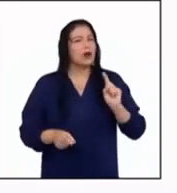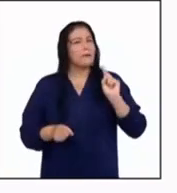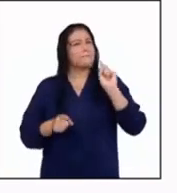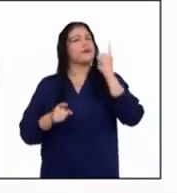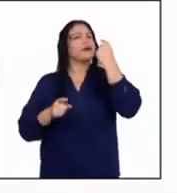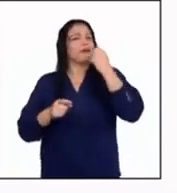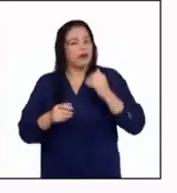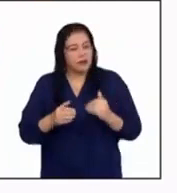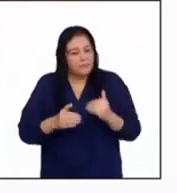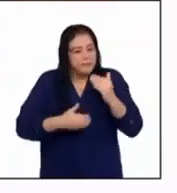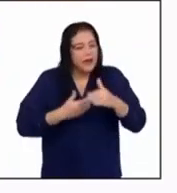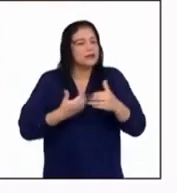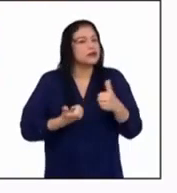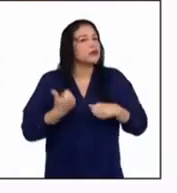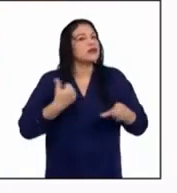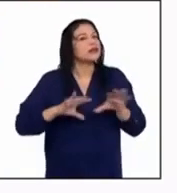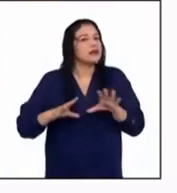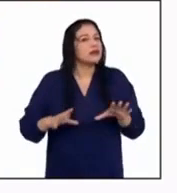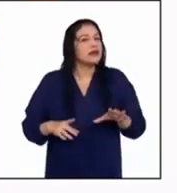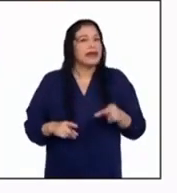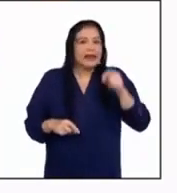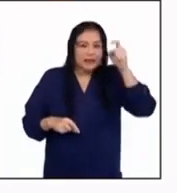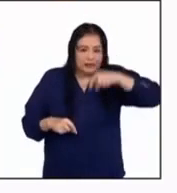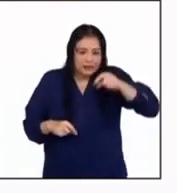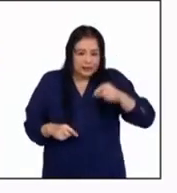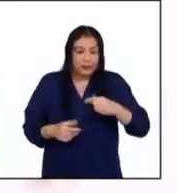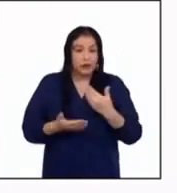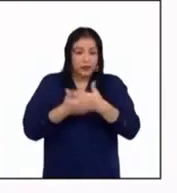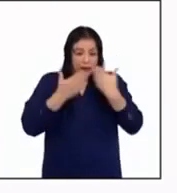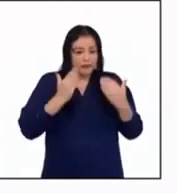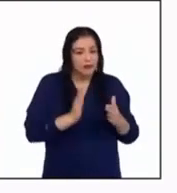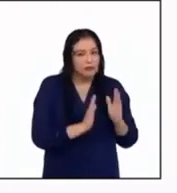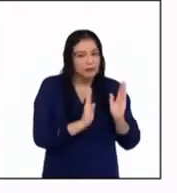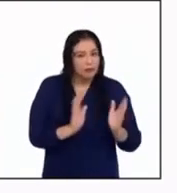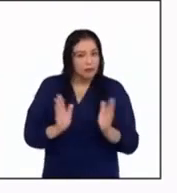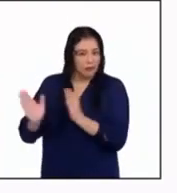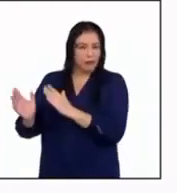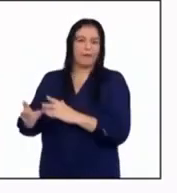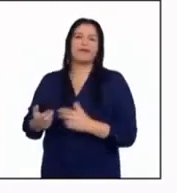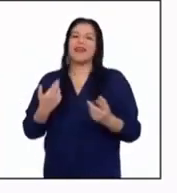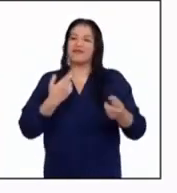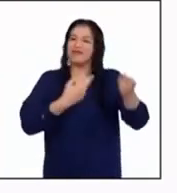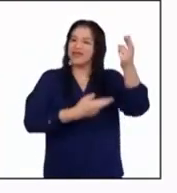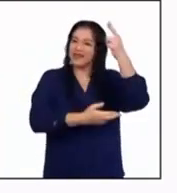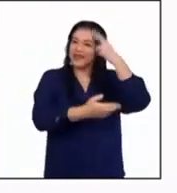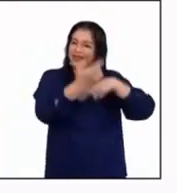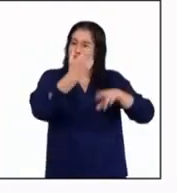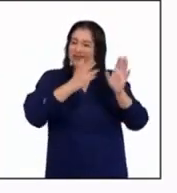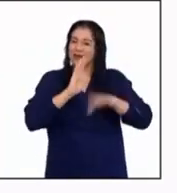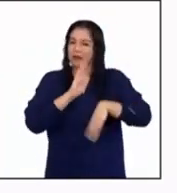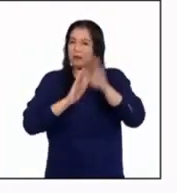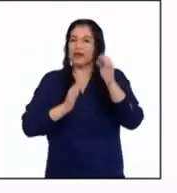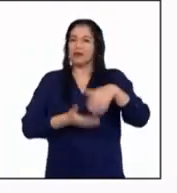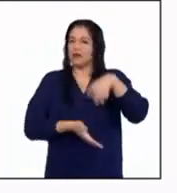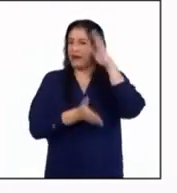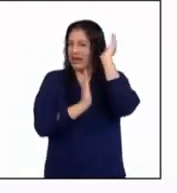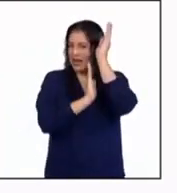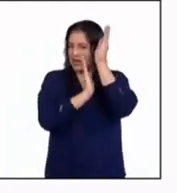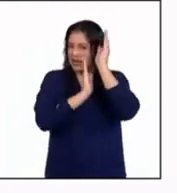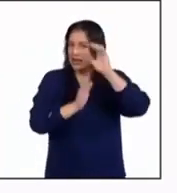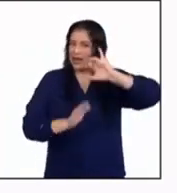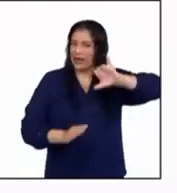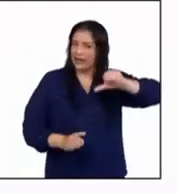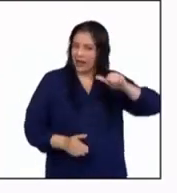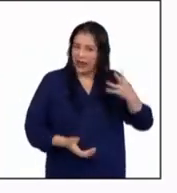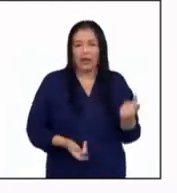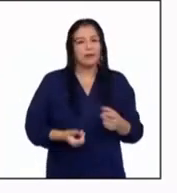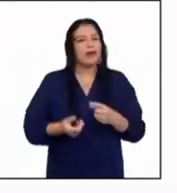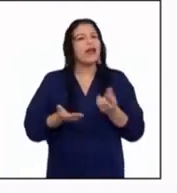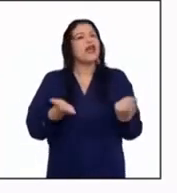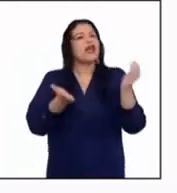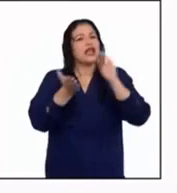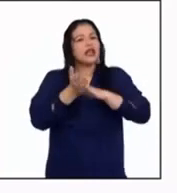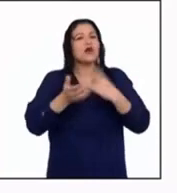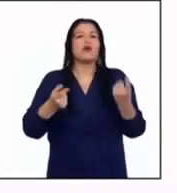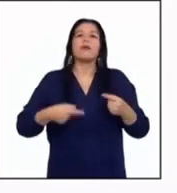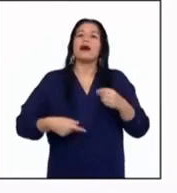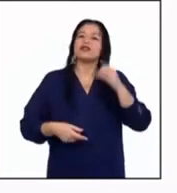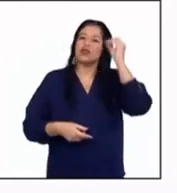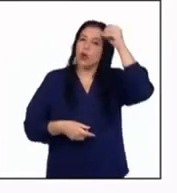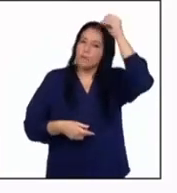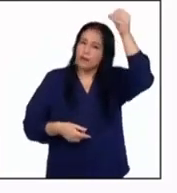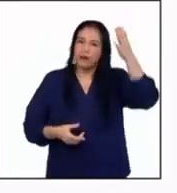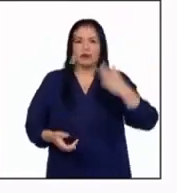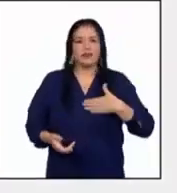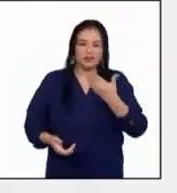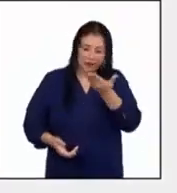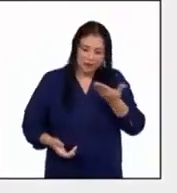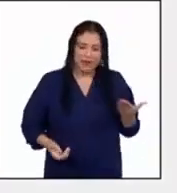para la acción es estar bien preparados. Ya volvemos con la charla TEDx Tucu y de Jaime y con más comentarios de nuestra